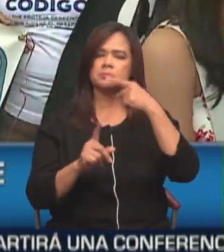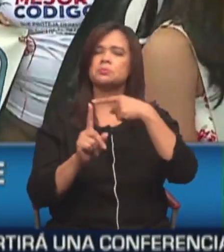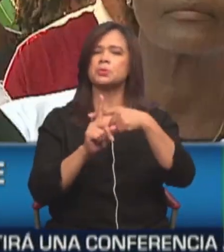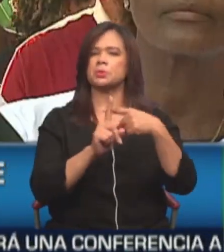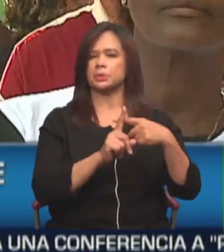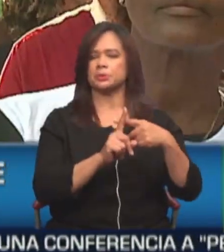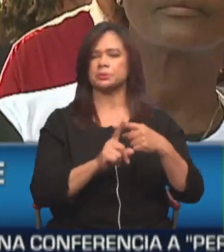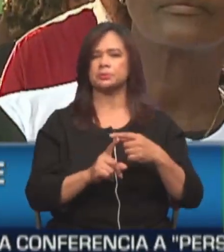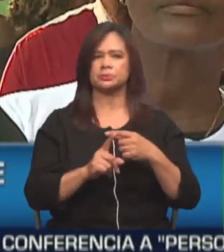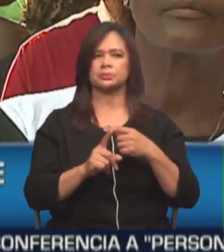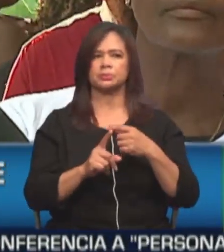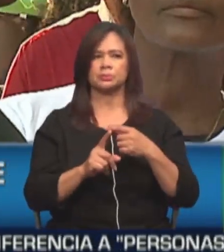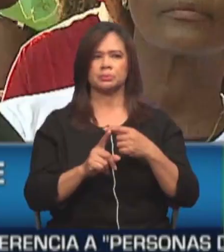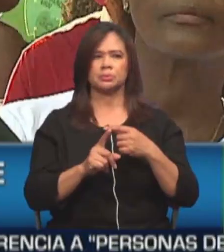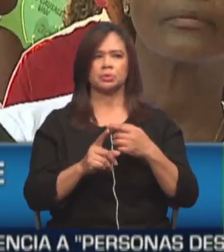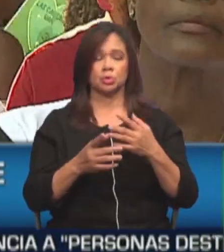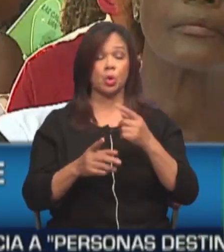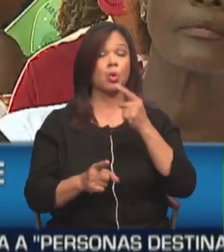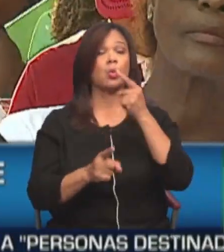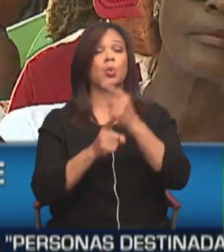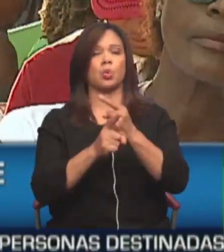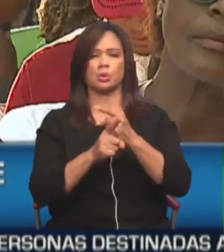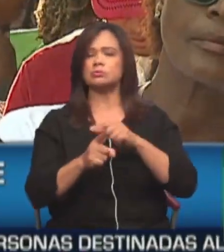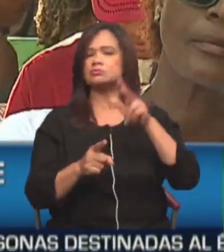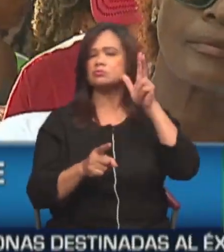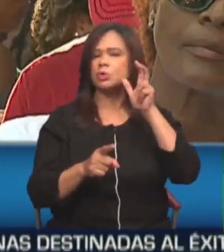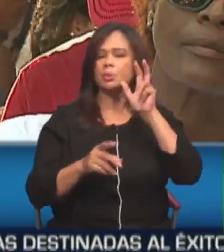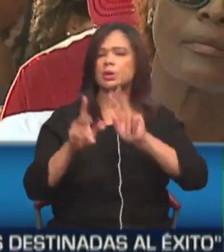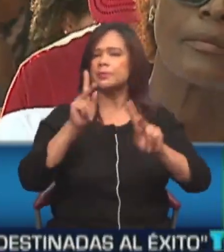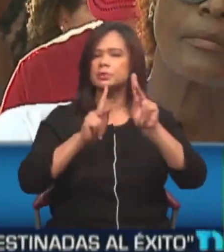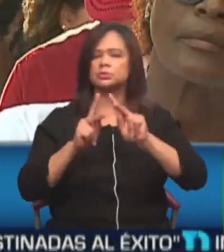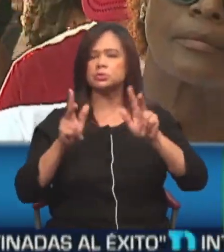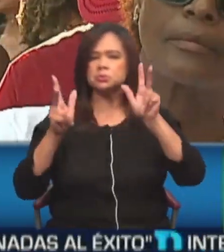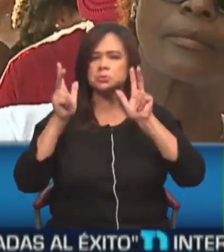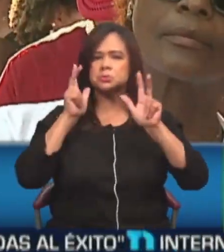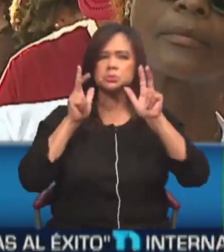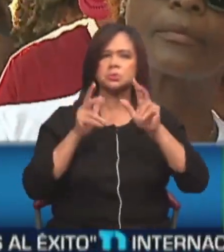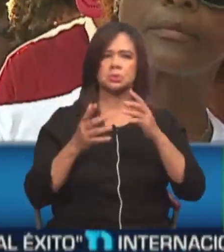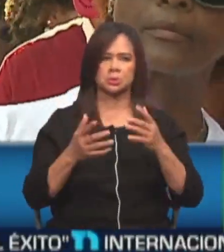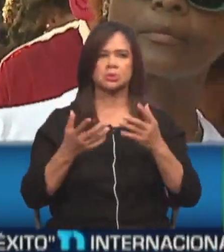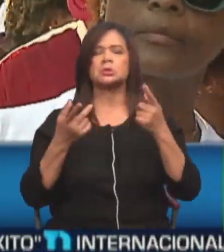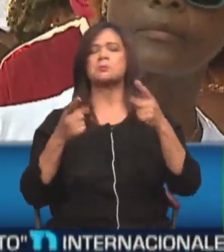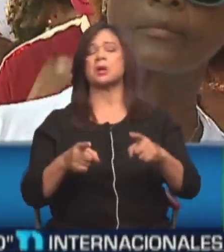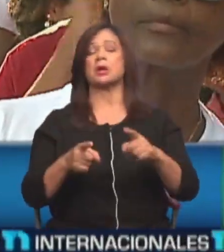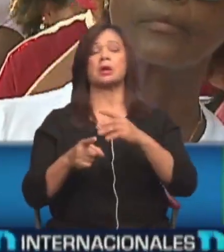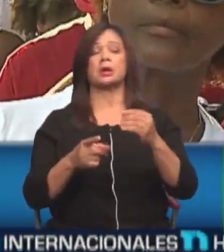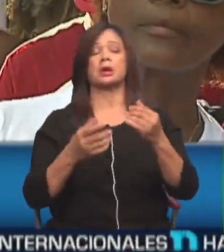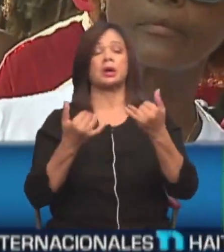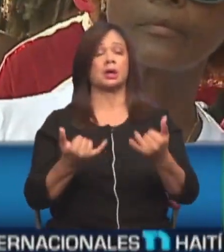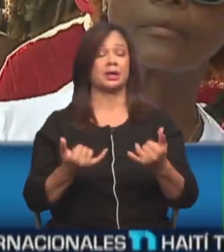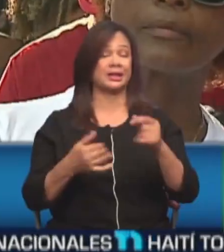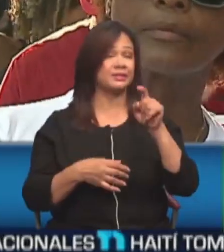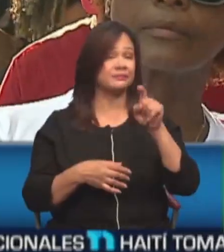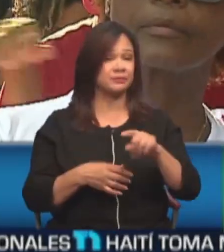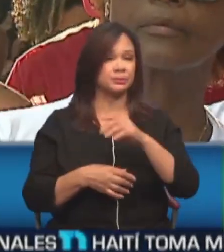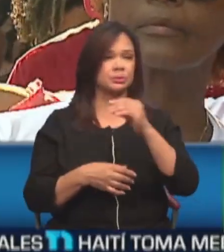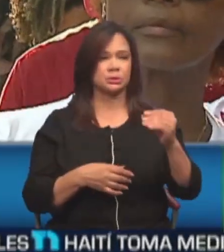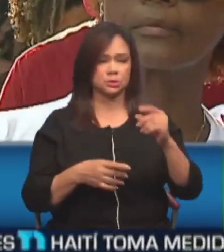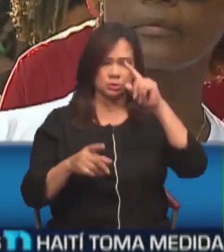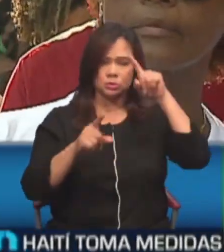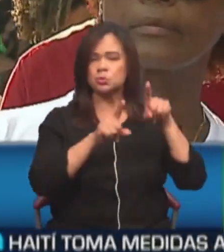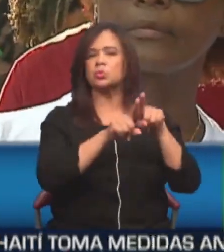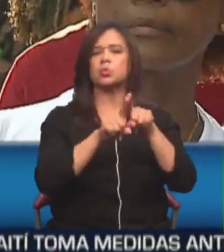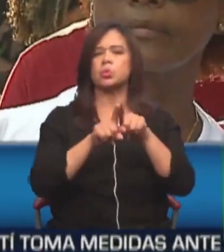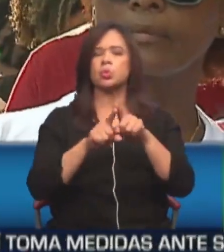positivo. Y lo sensato y lo justo era escuchar a la gente. Y me alegra que eso se diera. Ahora nos toca ponernos de acuerdo